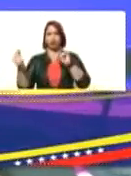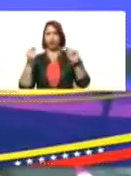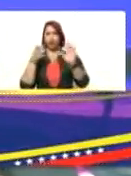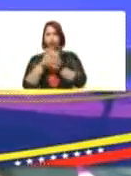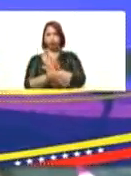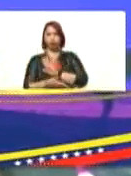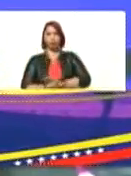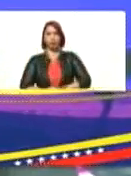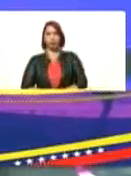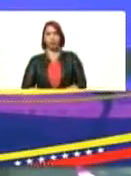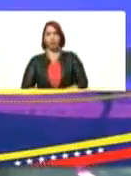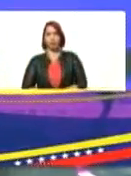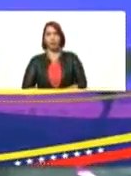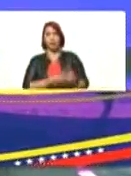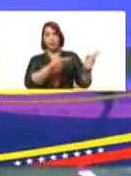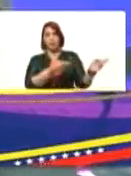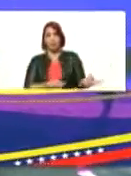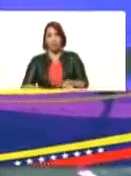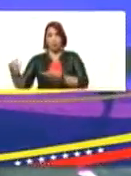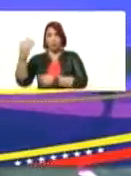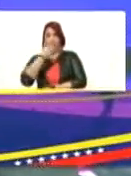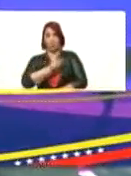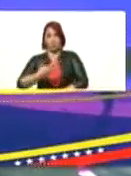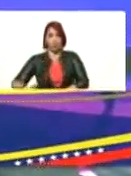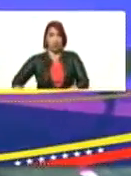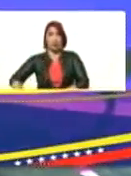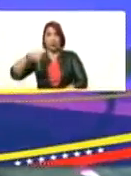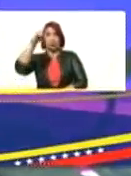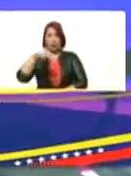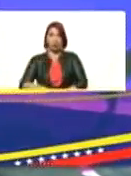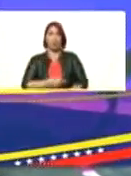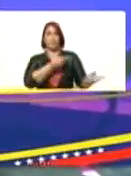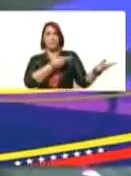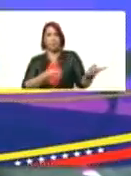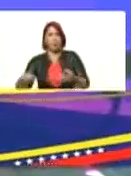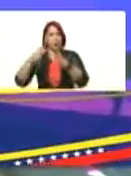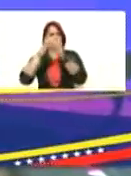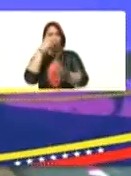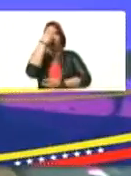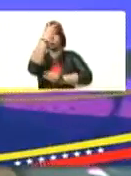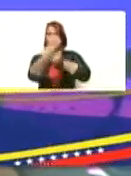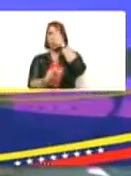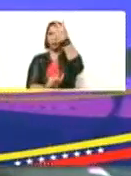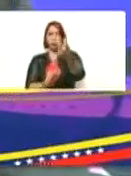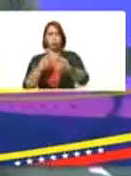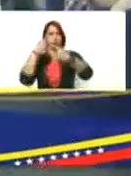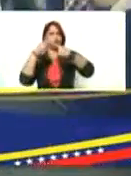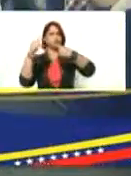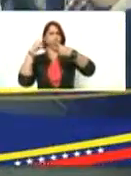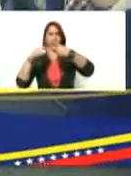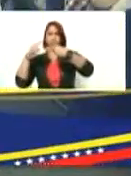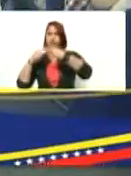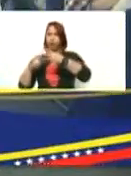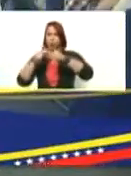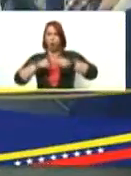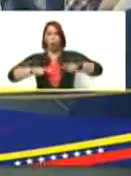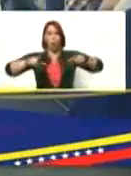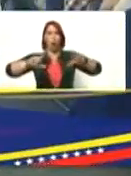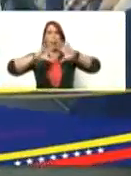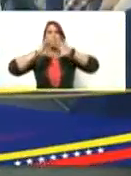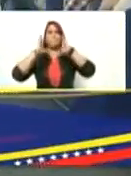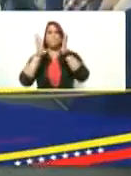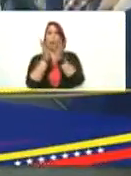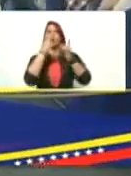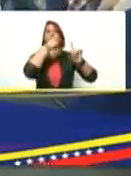que sea bienvenido, señor presidente, sean bienvenidos también todas y todos los visitantes que nos distinguen desde distintas partes del mundo, que se han